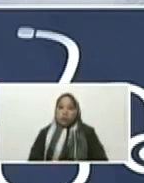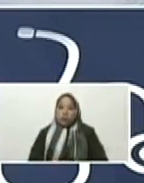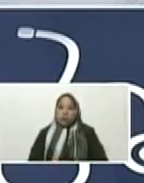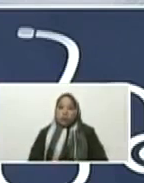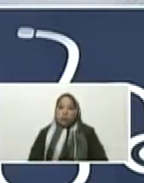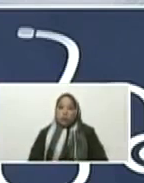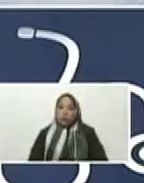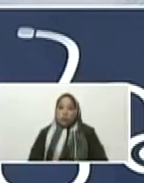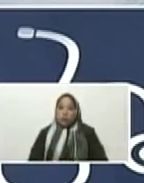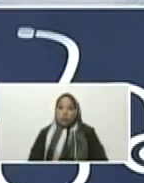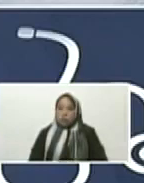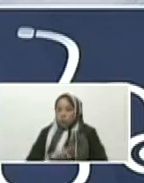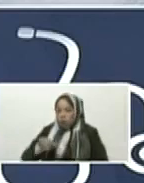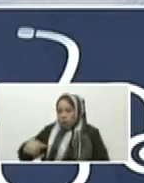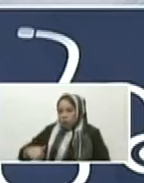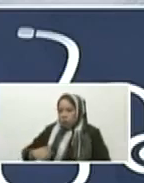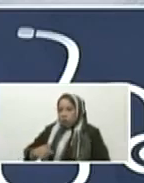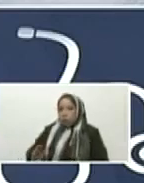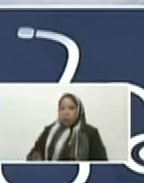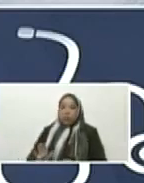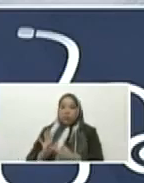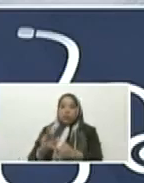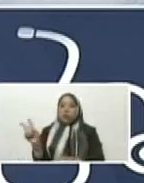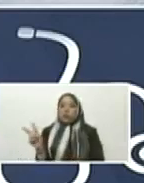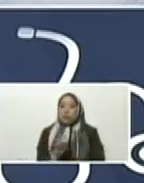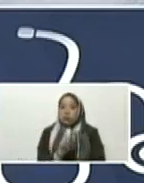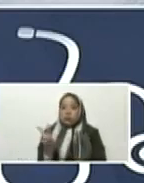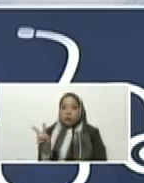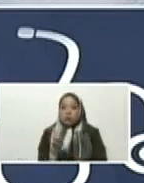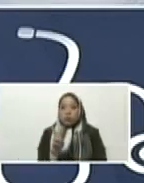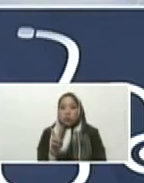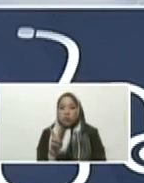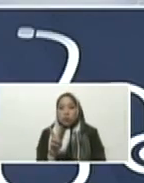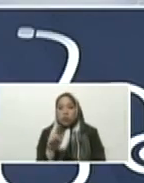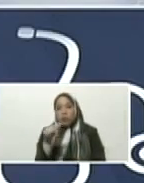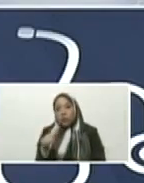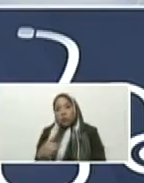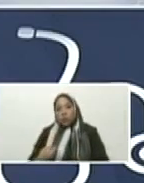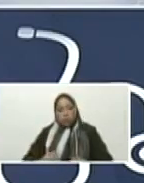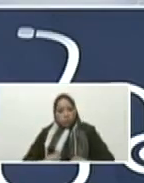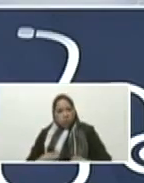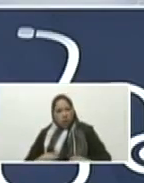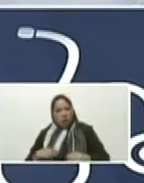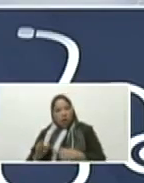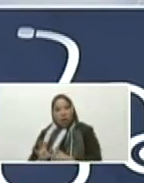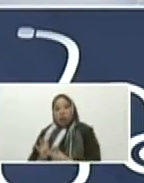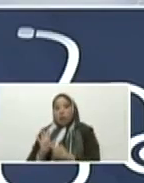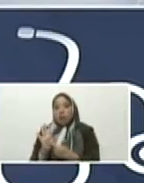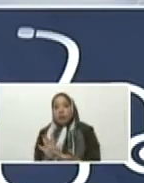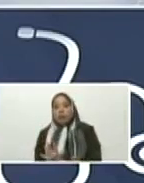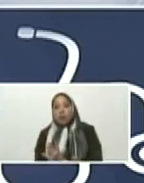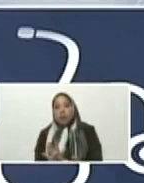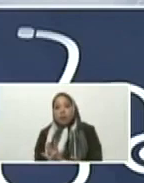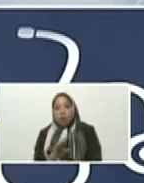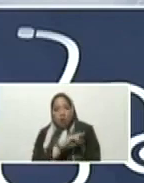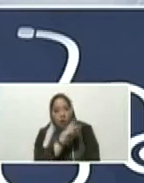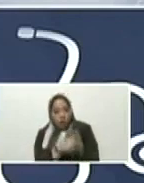Pero ¿qué hemos demostrado nosotros, los venezolanos y venezolanas? ¿Ah? ¿Qué hemos demostrado?